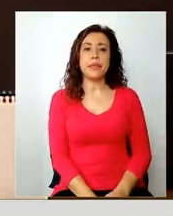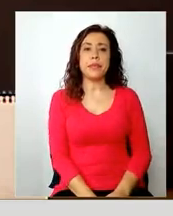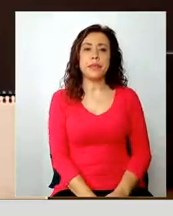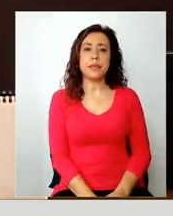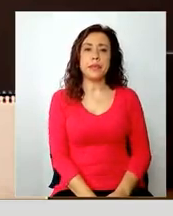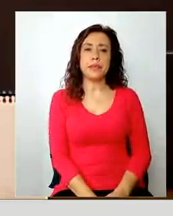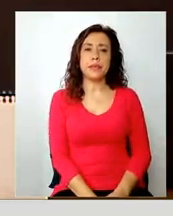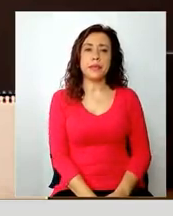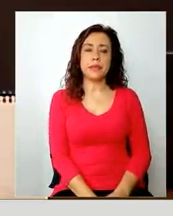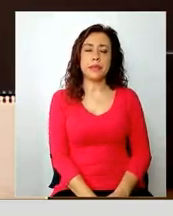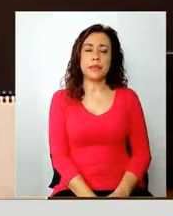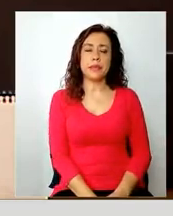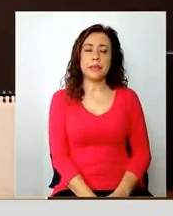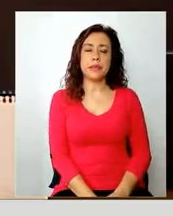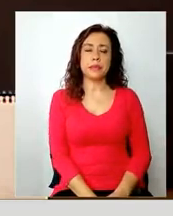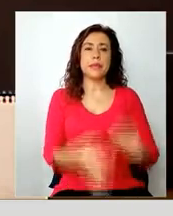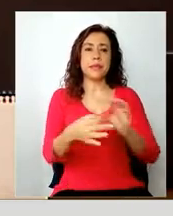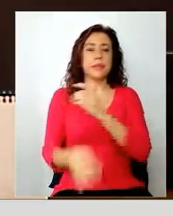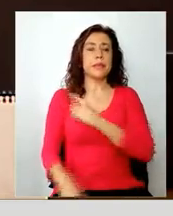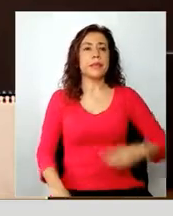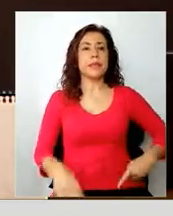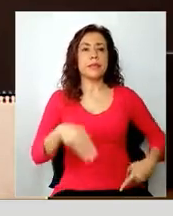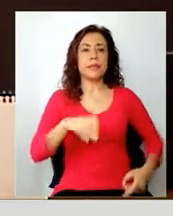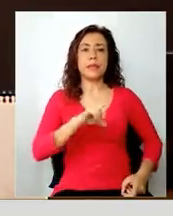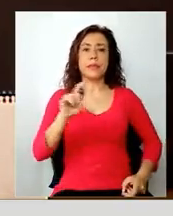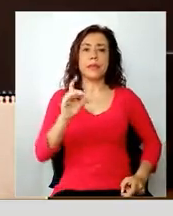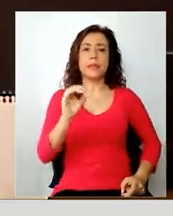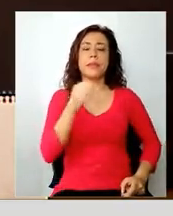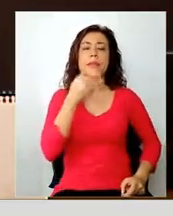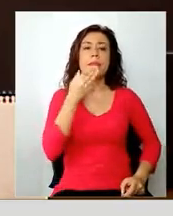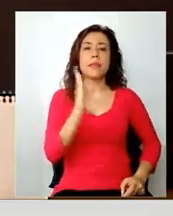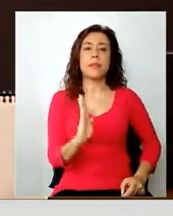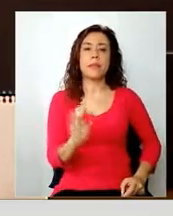Muchas gracias diputado mellado tiene la palabra el diputado Beltrán